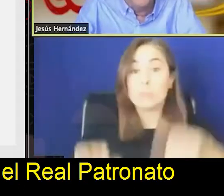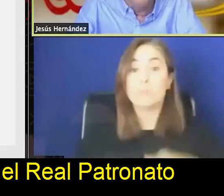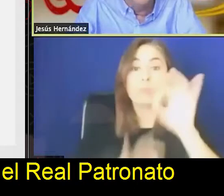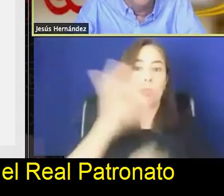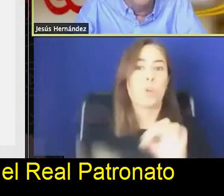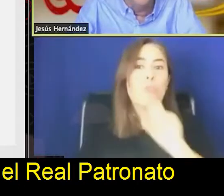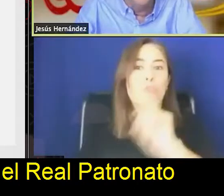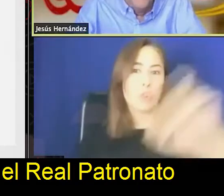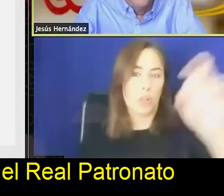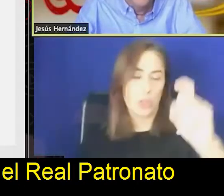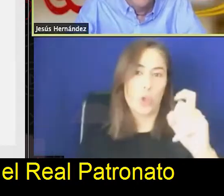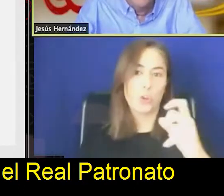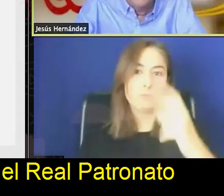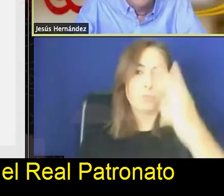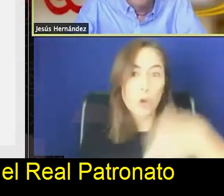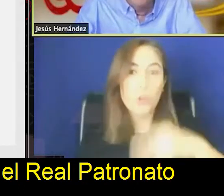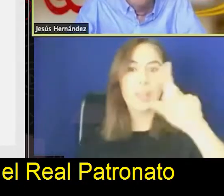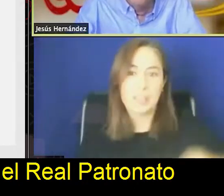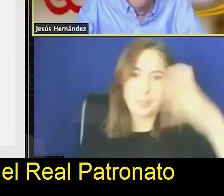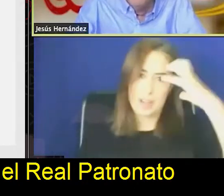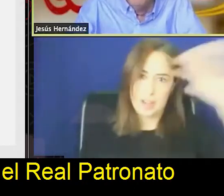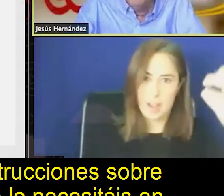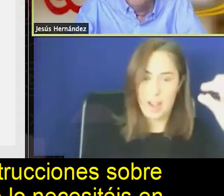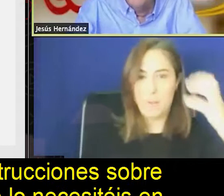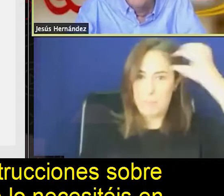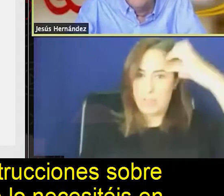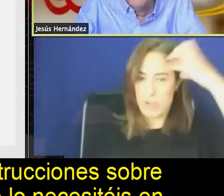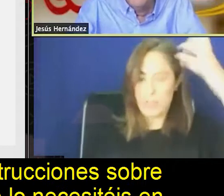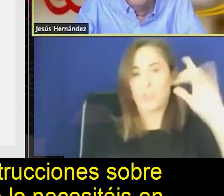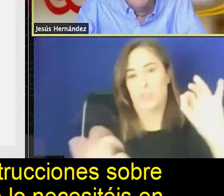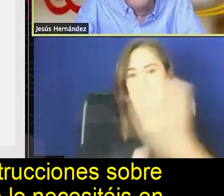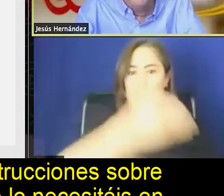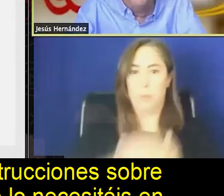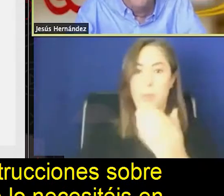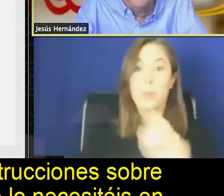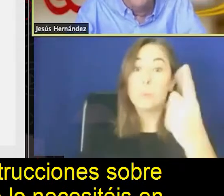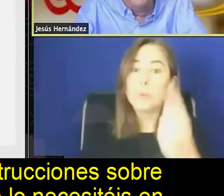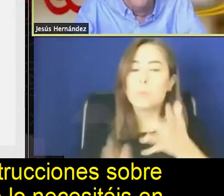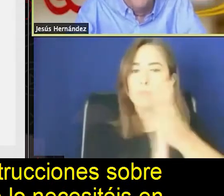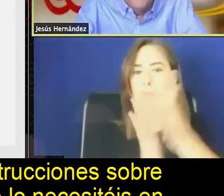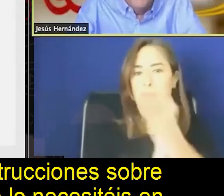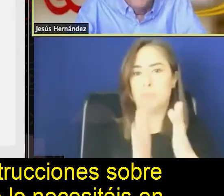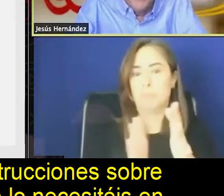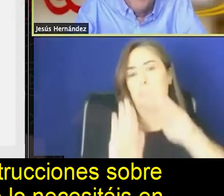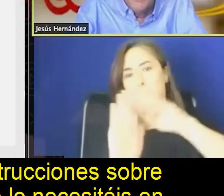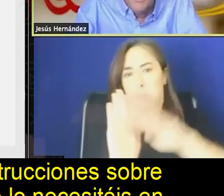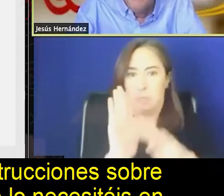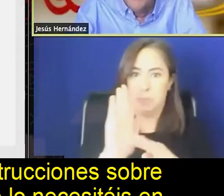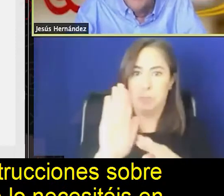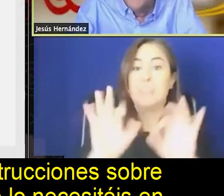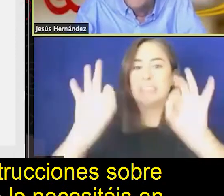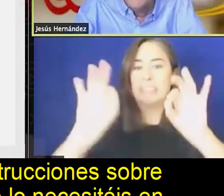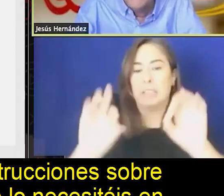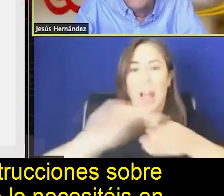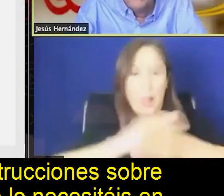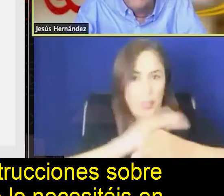como el Real Patronato sobre Discapacidad. En primer lugar, os quiero dar unas pequeñas instrucciones sobre accesibilidad para